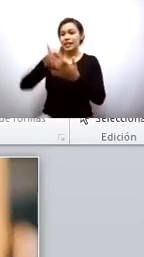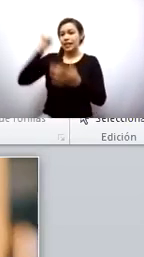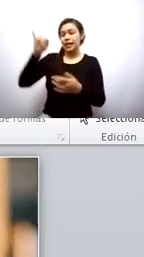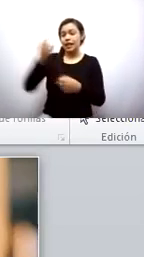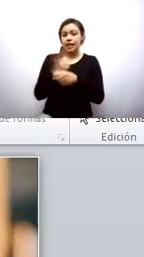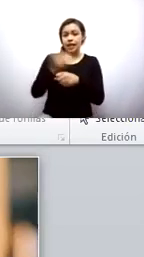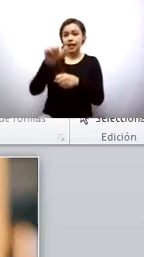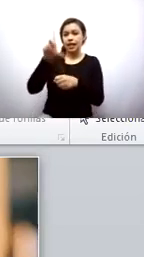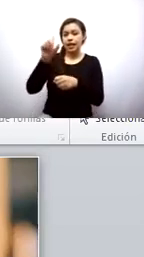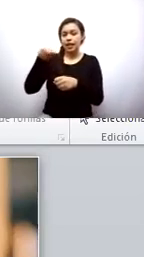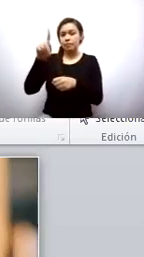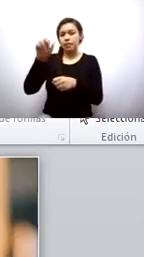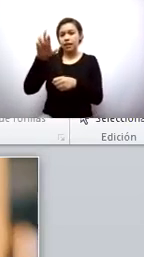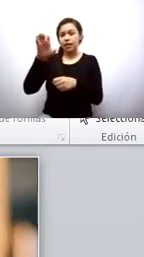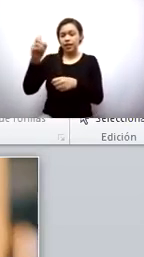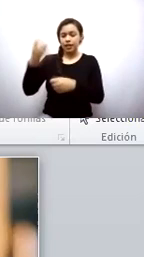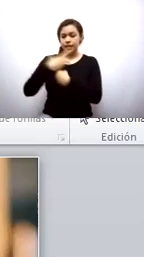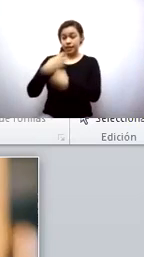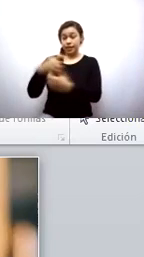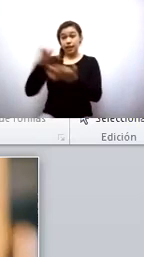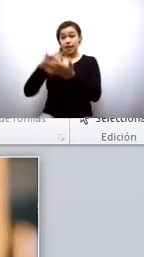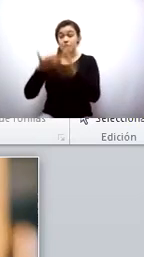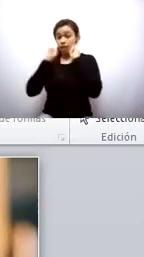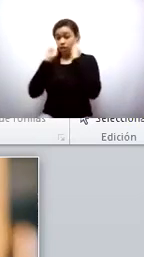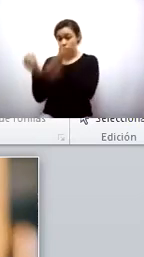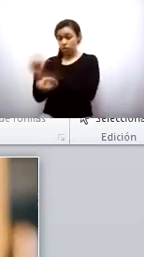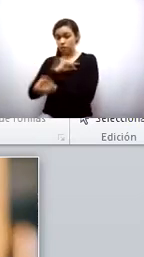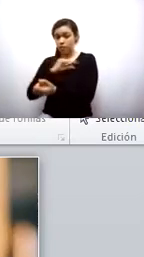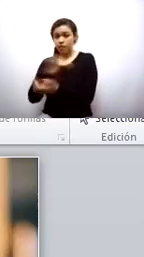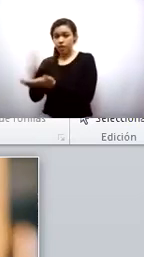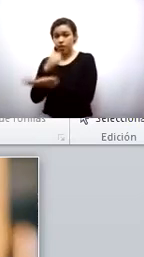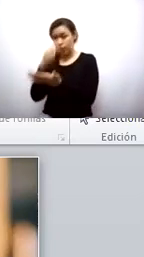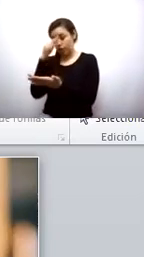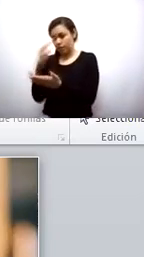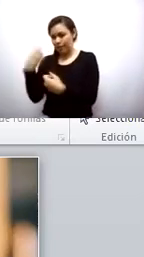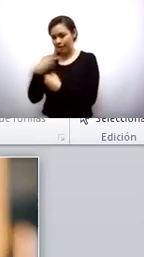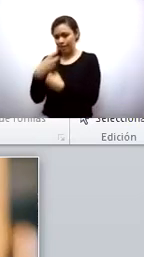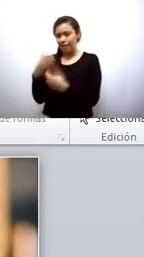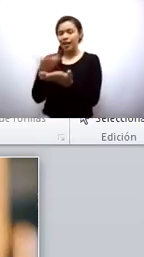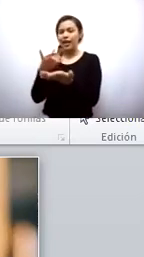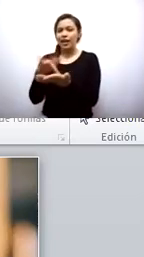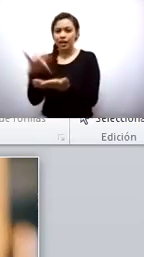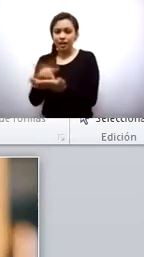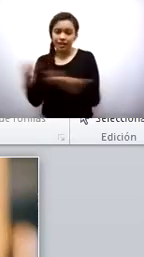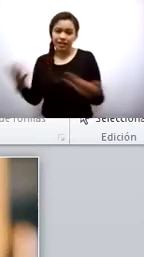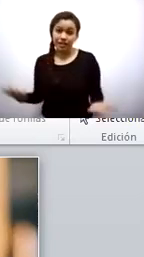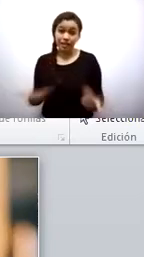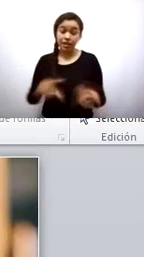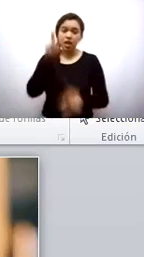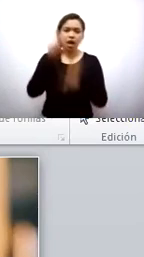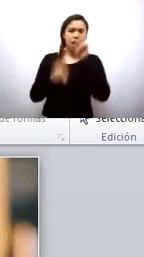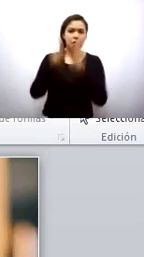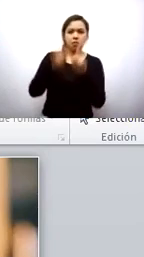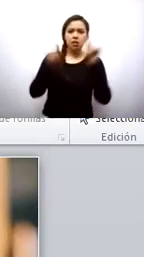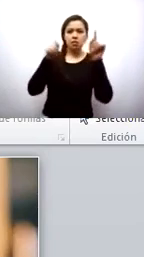Adán Paredes, a la Junta de Asistencia Privada de la Ciudad de México. Por parte de la plática, pues es todo el contenido a